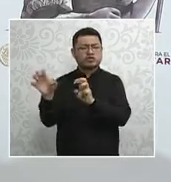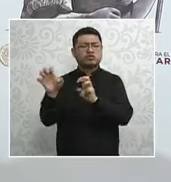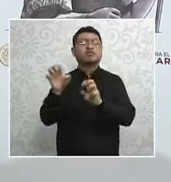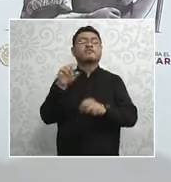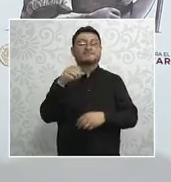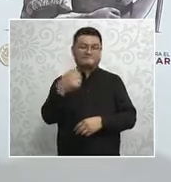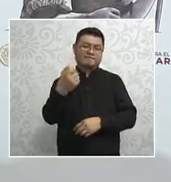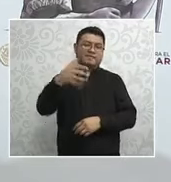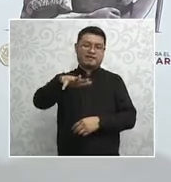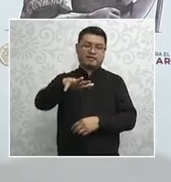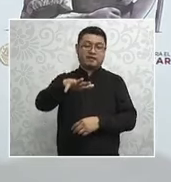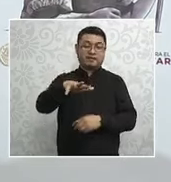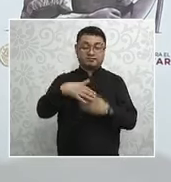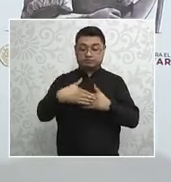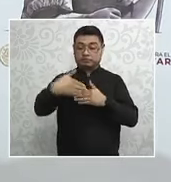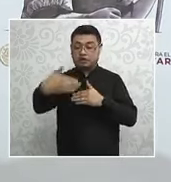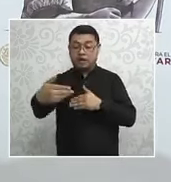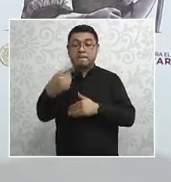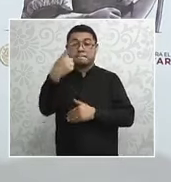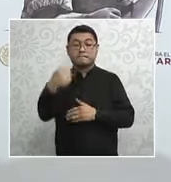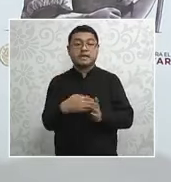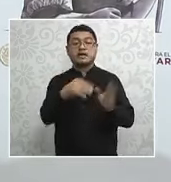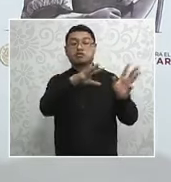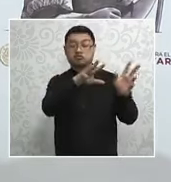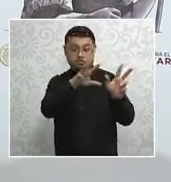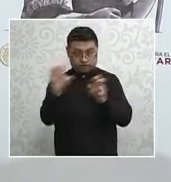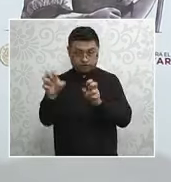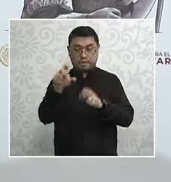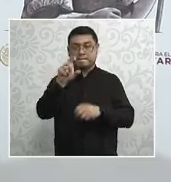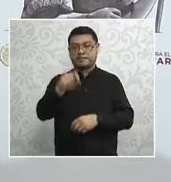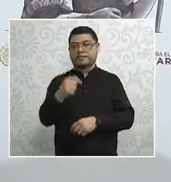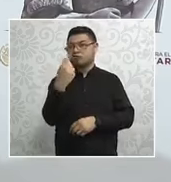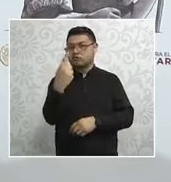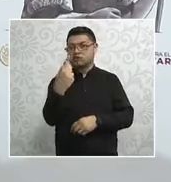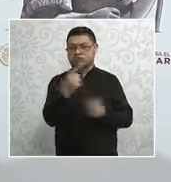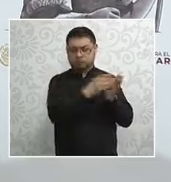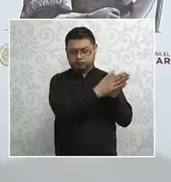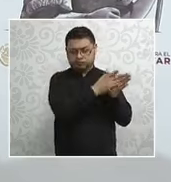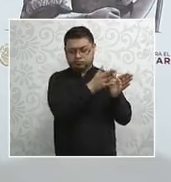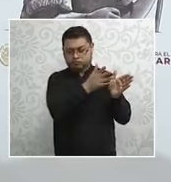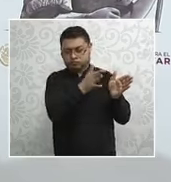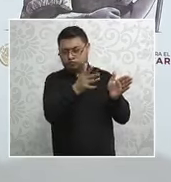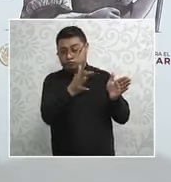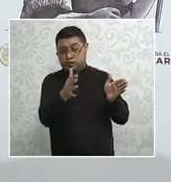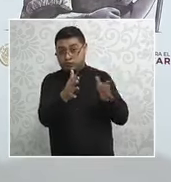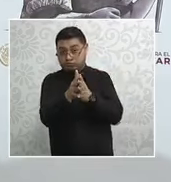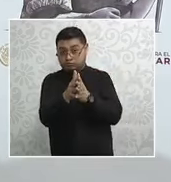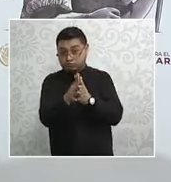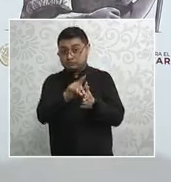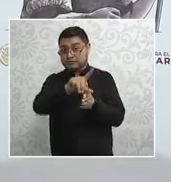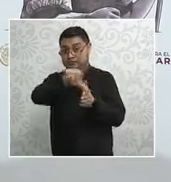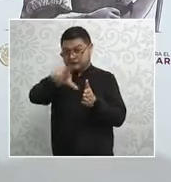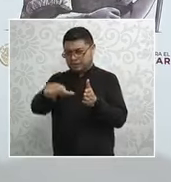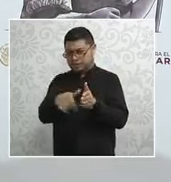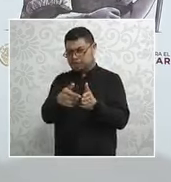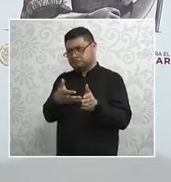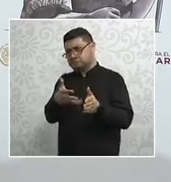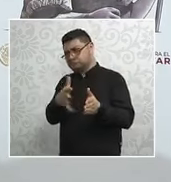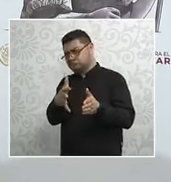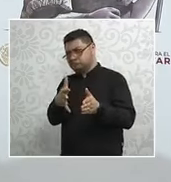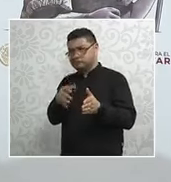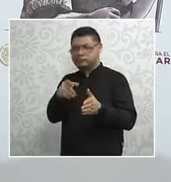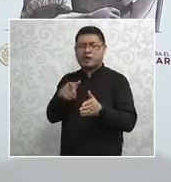en 1821 pero después de ello tuvo como